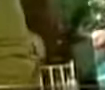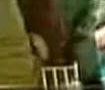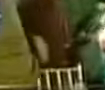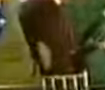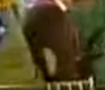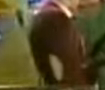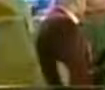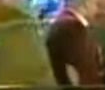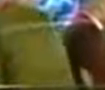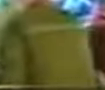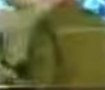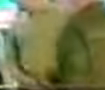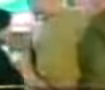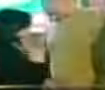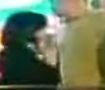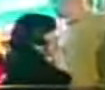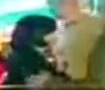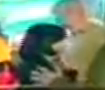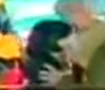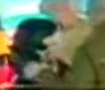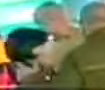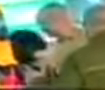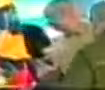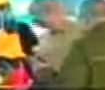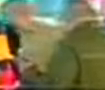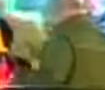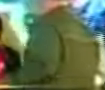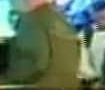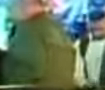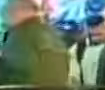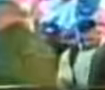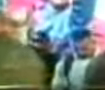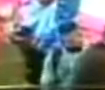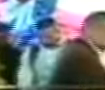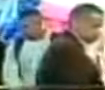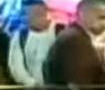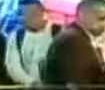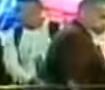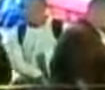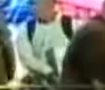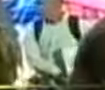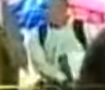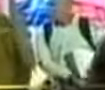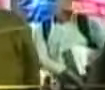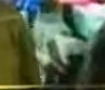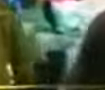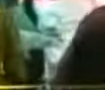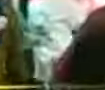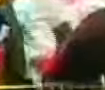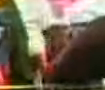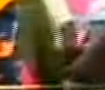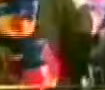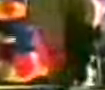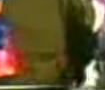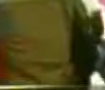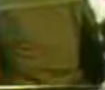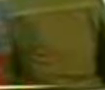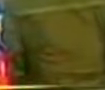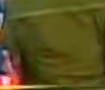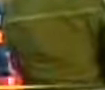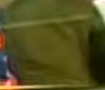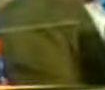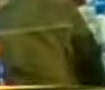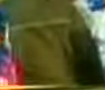valores socialistas siempre en defensa de la nación. Asimismo, se ordenó los avances de los jueces de paz